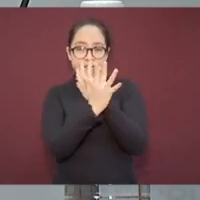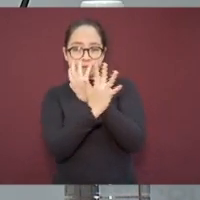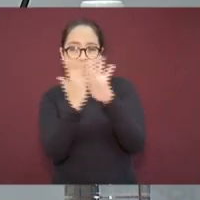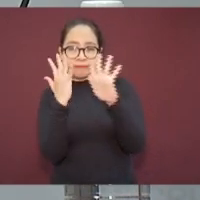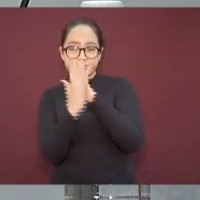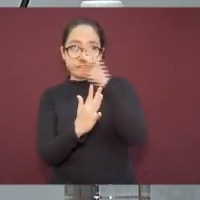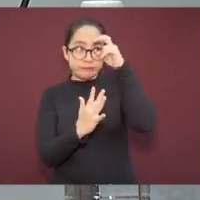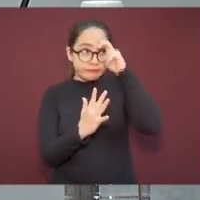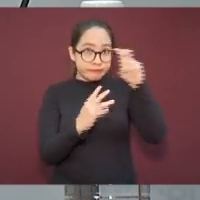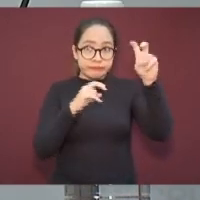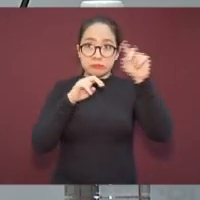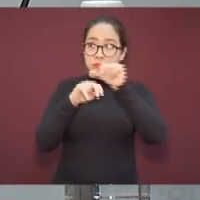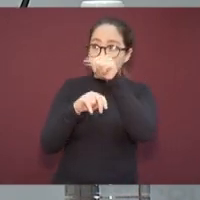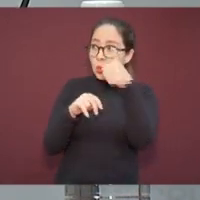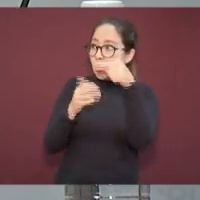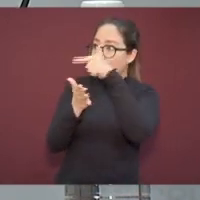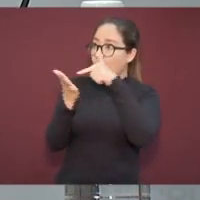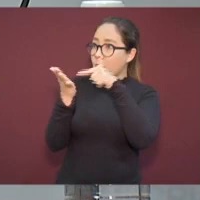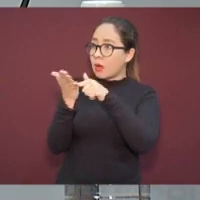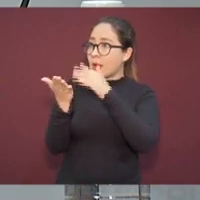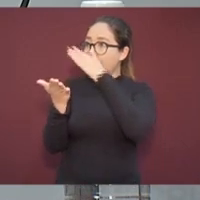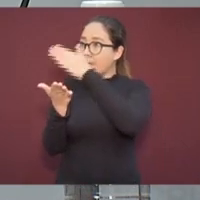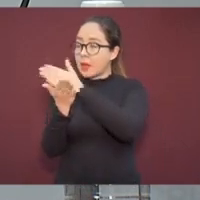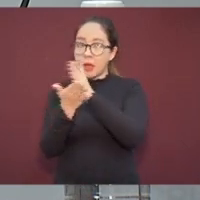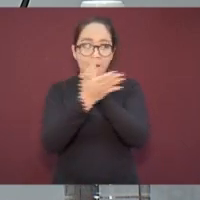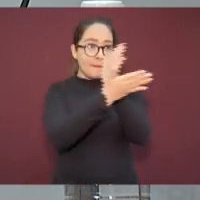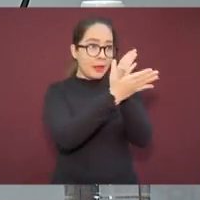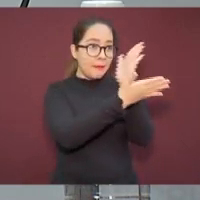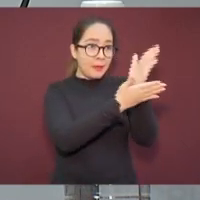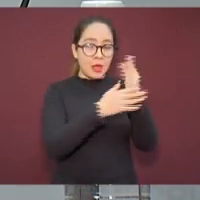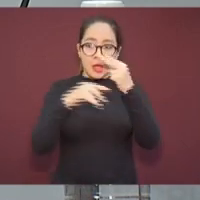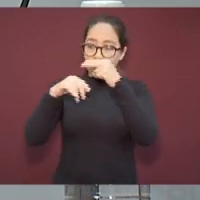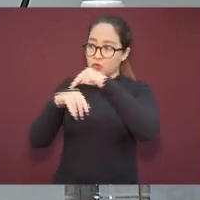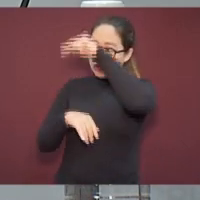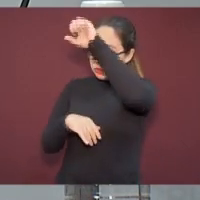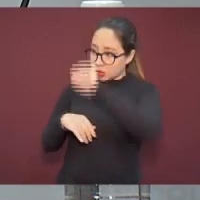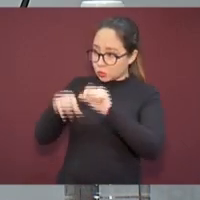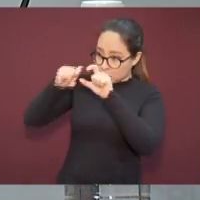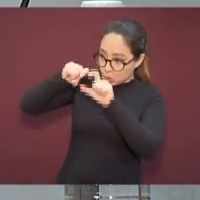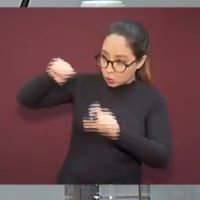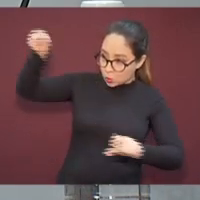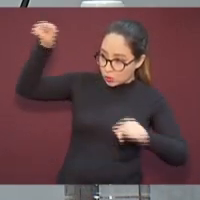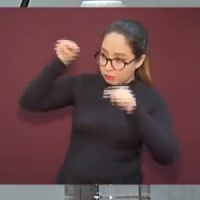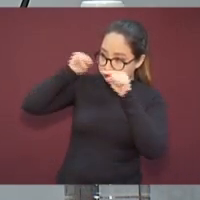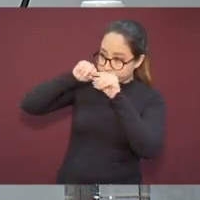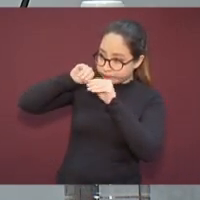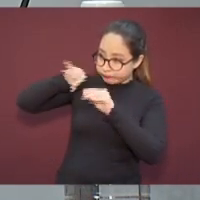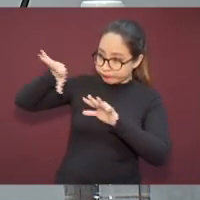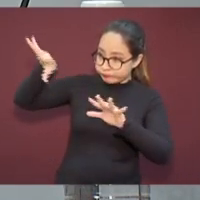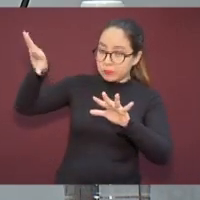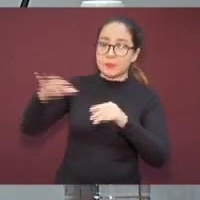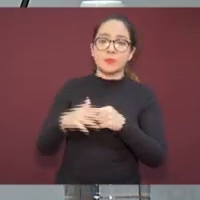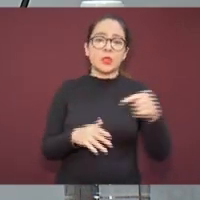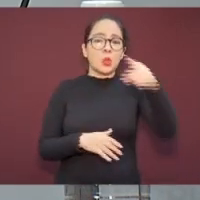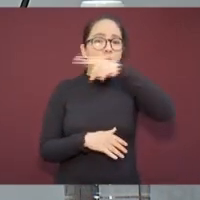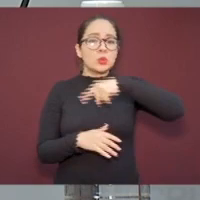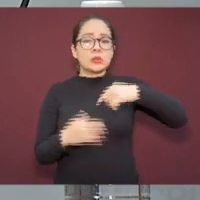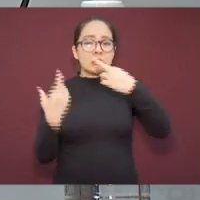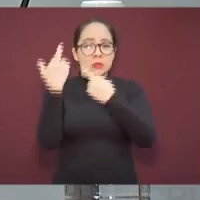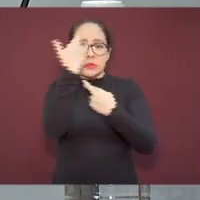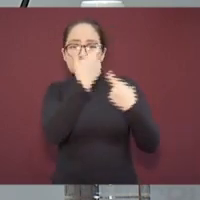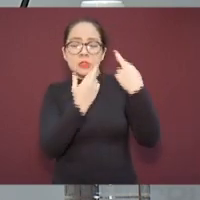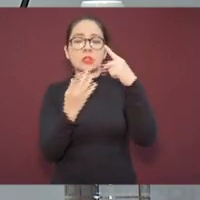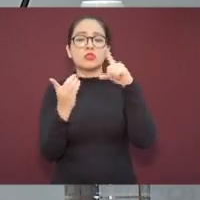dispersión hacia otros municipios de norte a sur del estado. Mismos que ustedes pueden consultar a